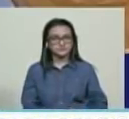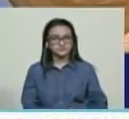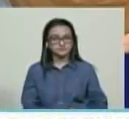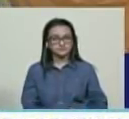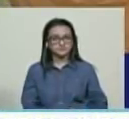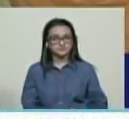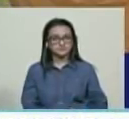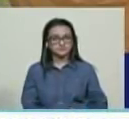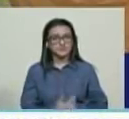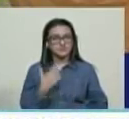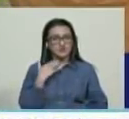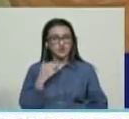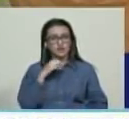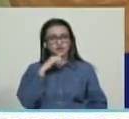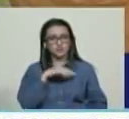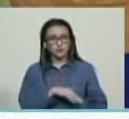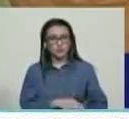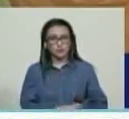Le falló a la historia.